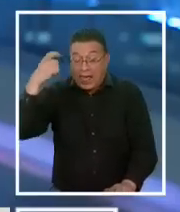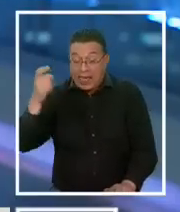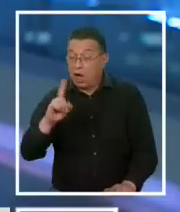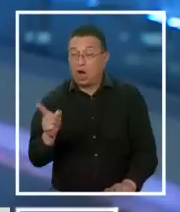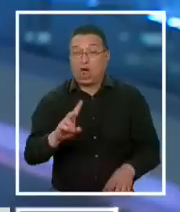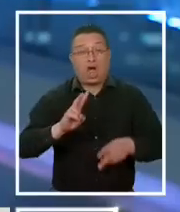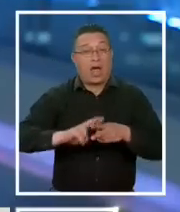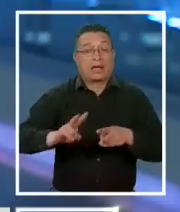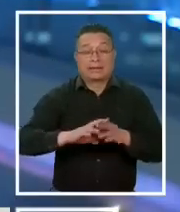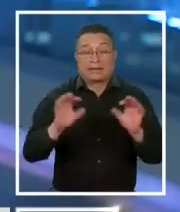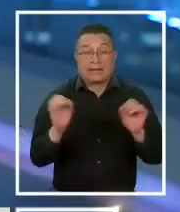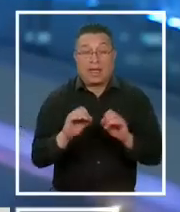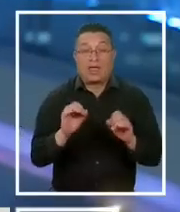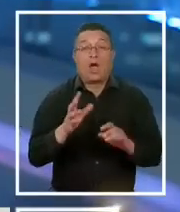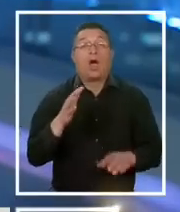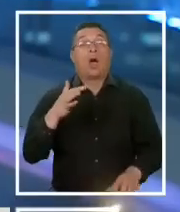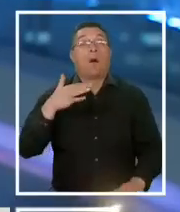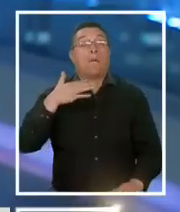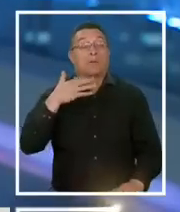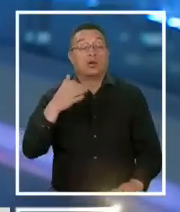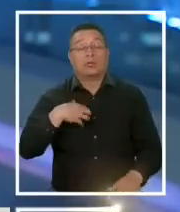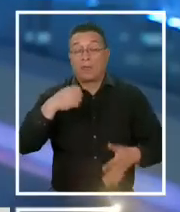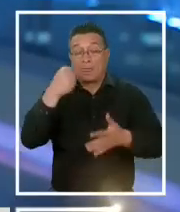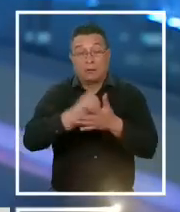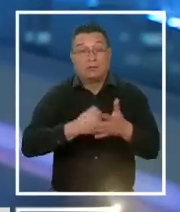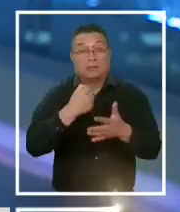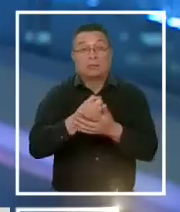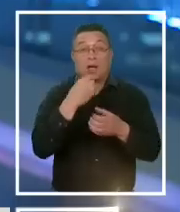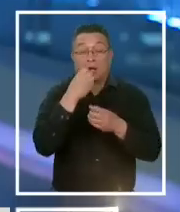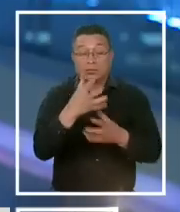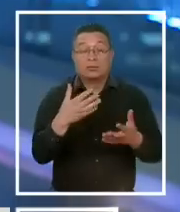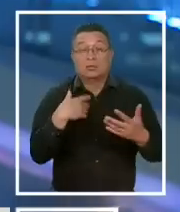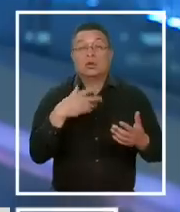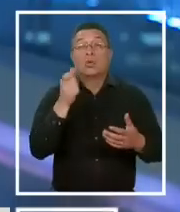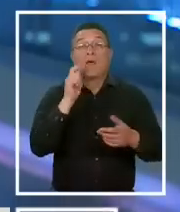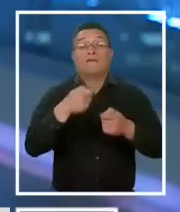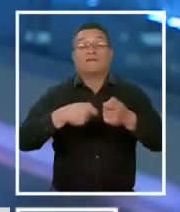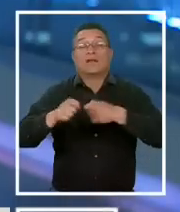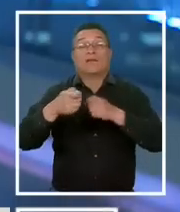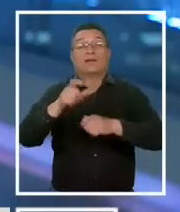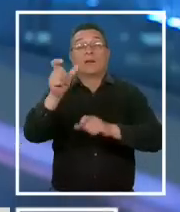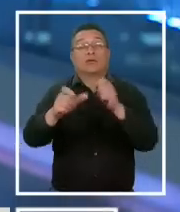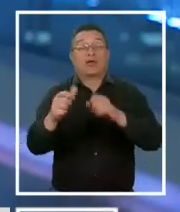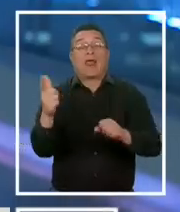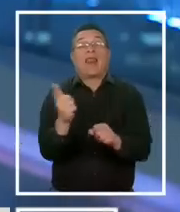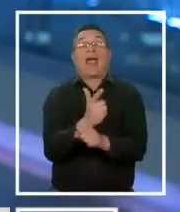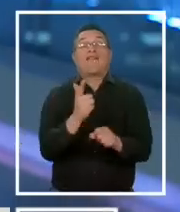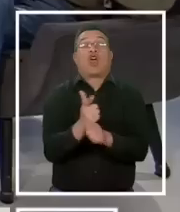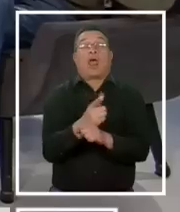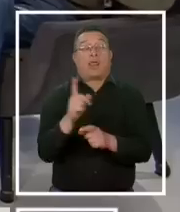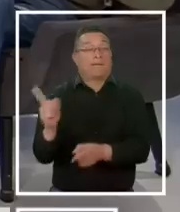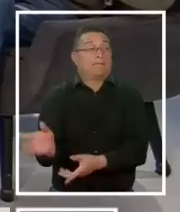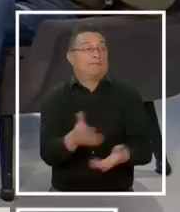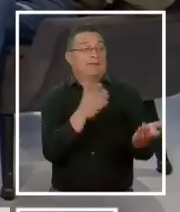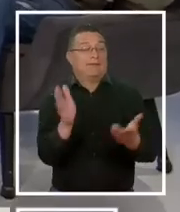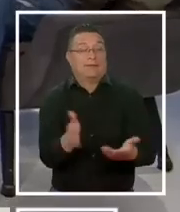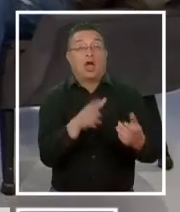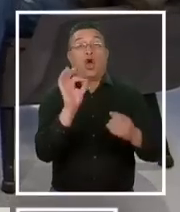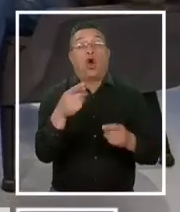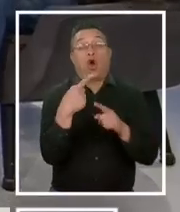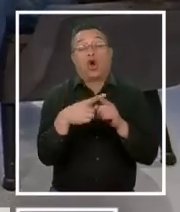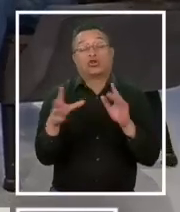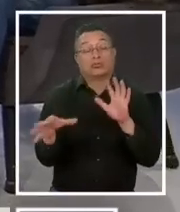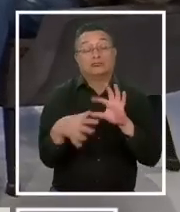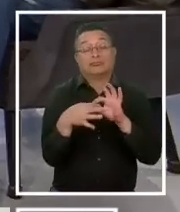ha hecho porque hasta el momento Nosotros hemos insistido en la necesidad de que se Determine si acá y trata de personas con fines de explotación laboral o eh algún otro